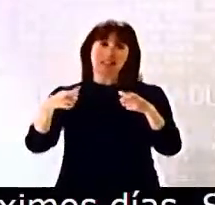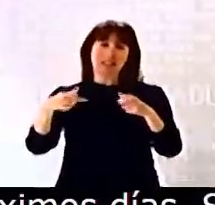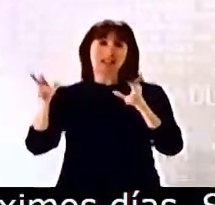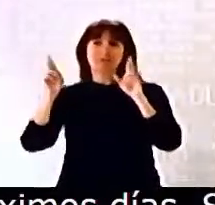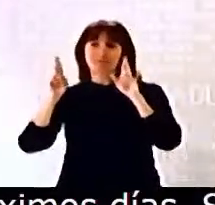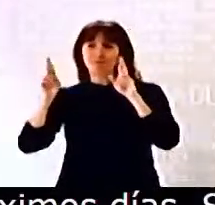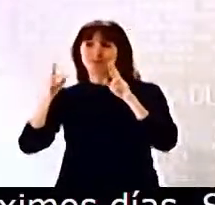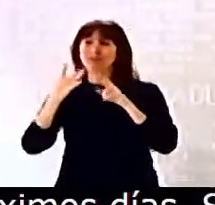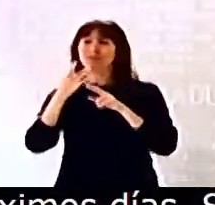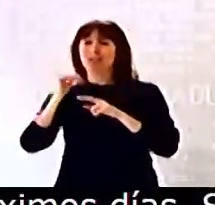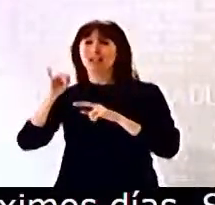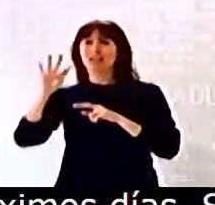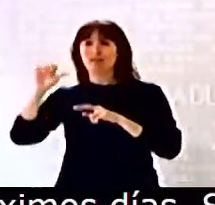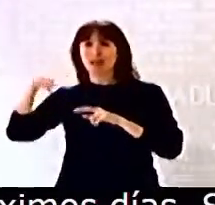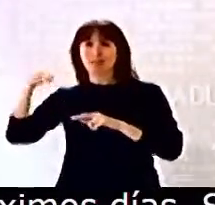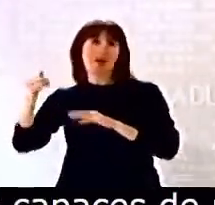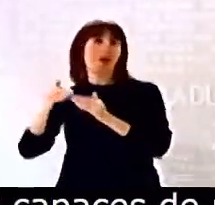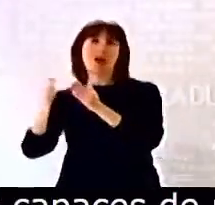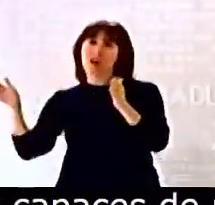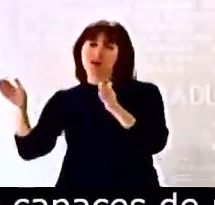IFEMA.